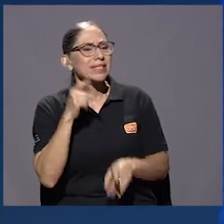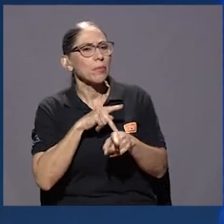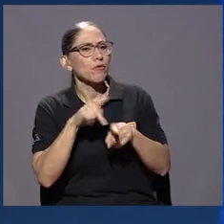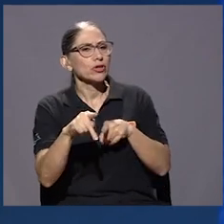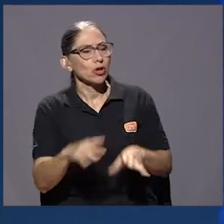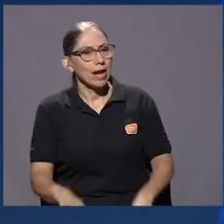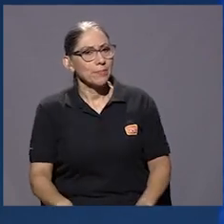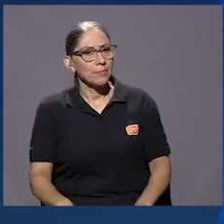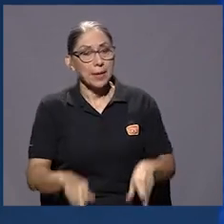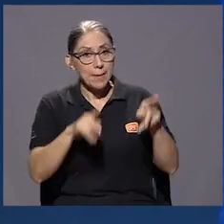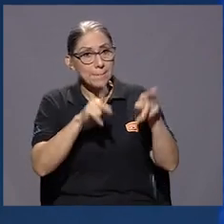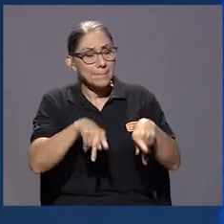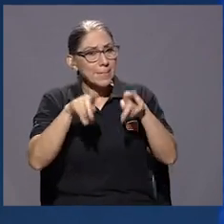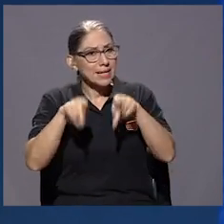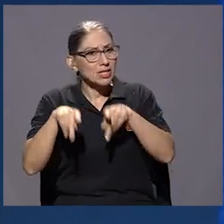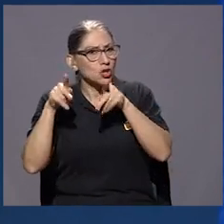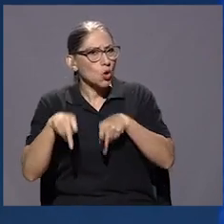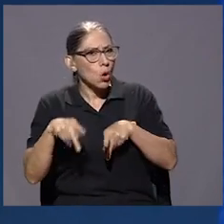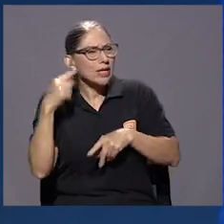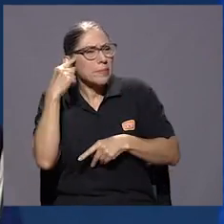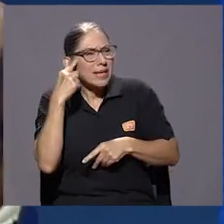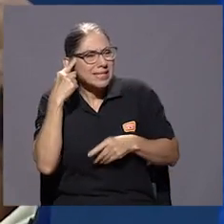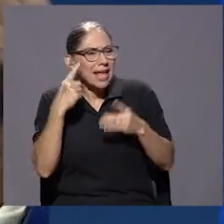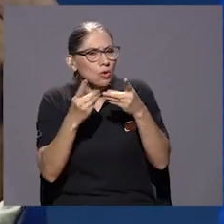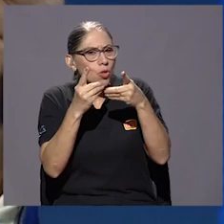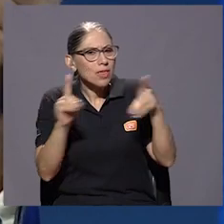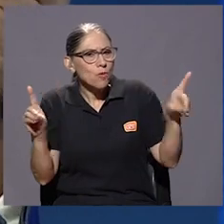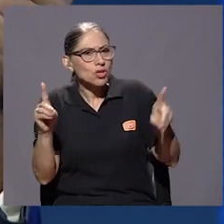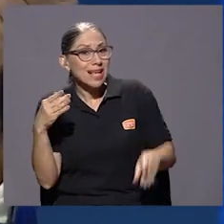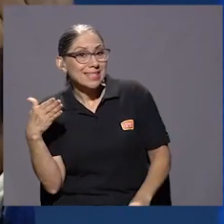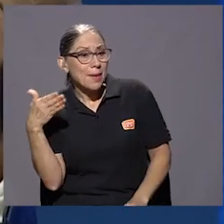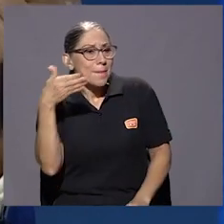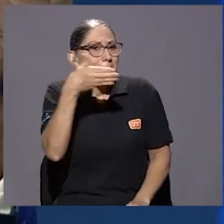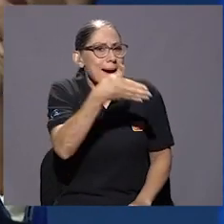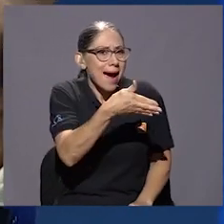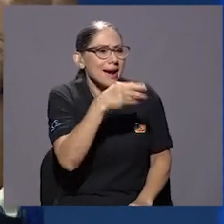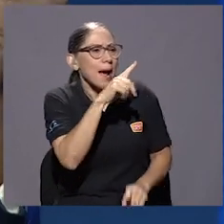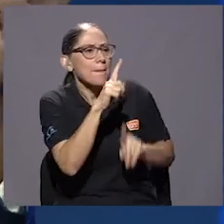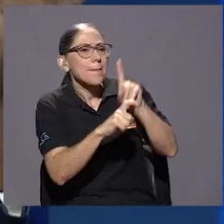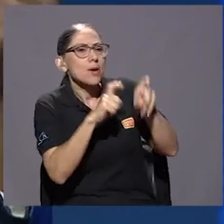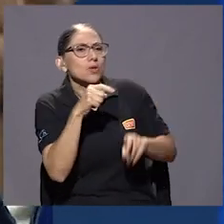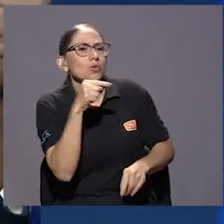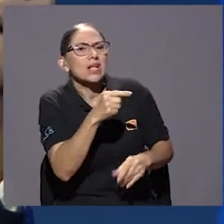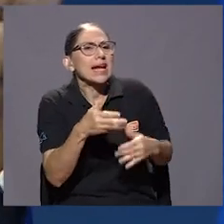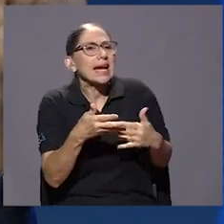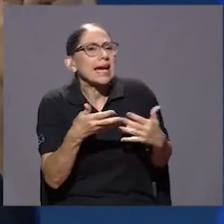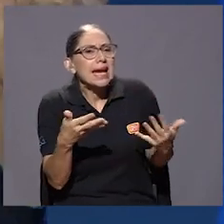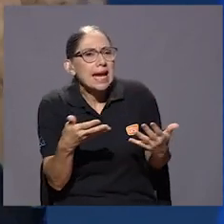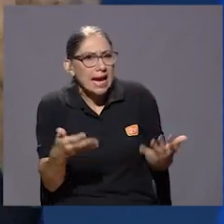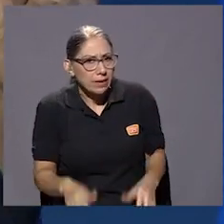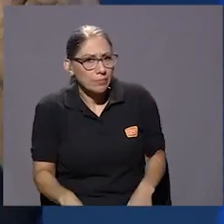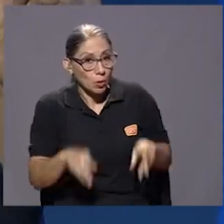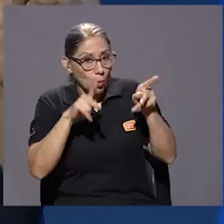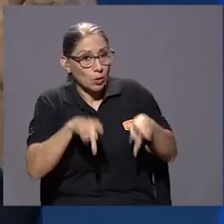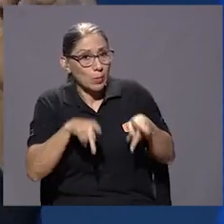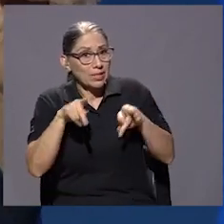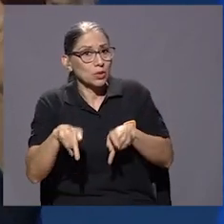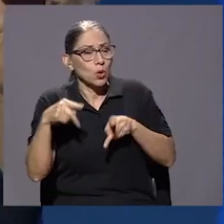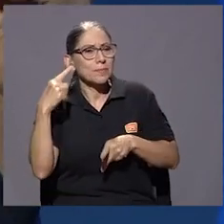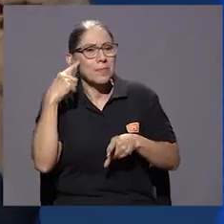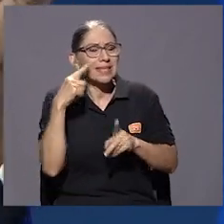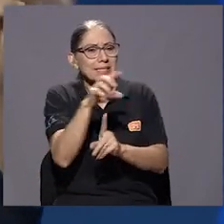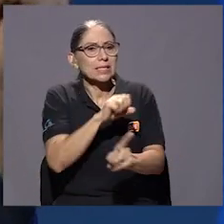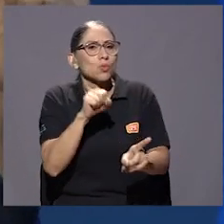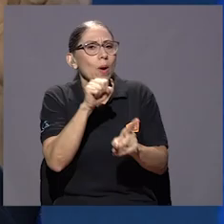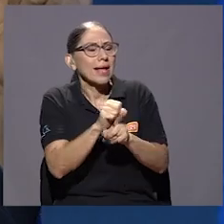a consultar jurídicamente cuando están pensando en divorciarse? ¿Qué es lo que usted más capta de las personas cuando llegan con una situación de